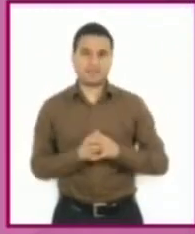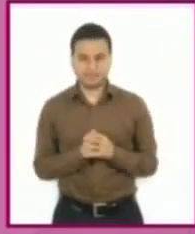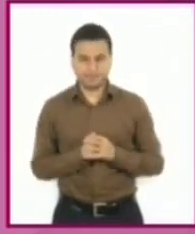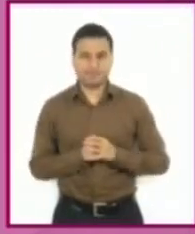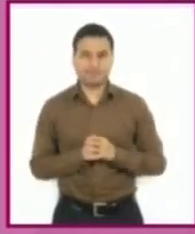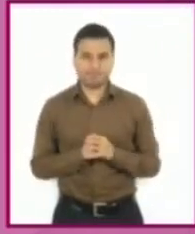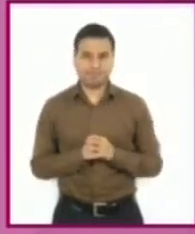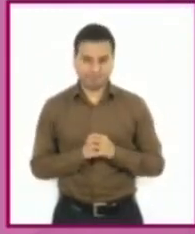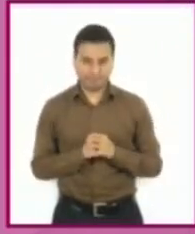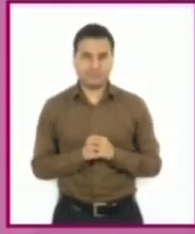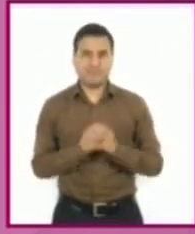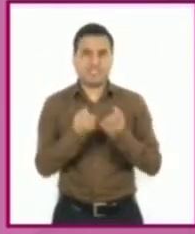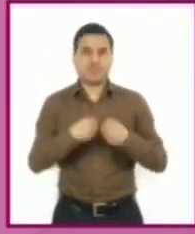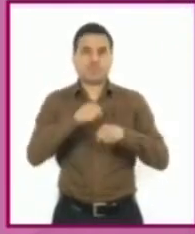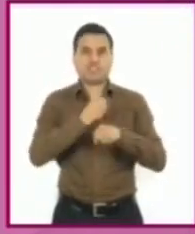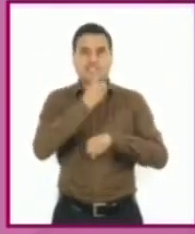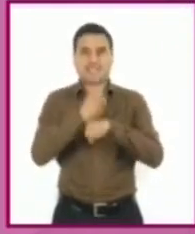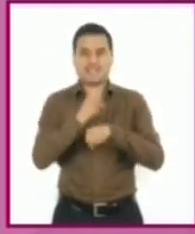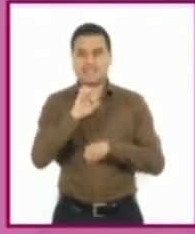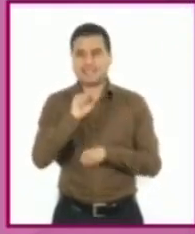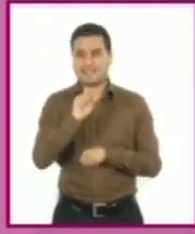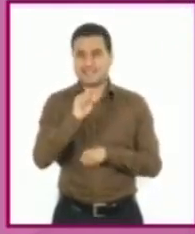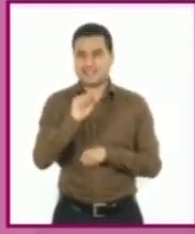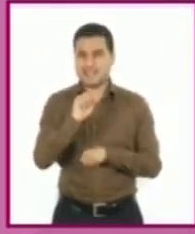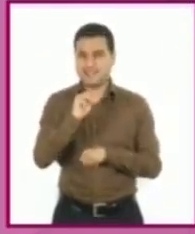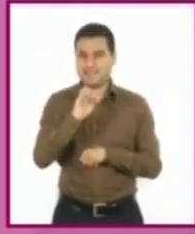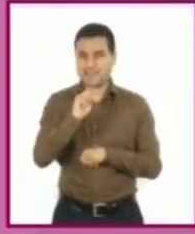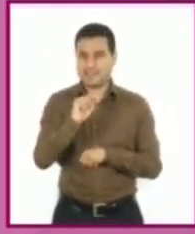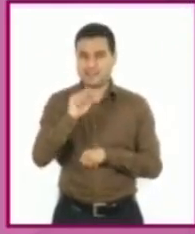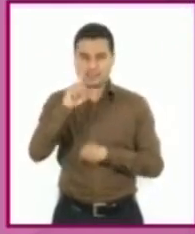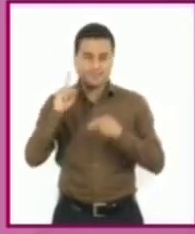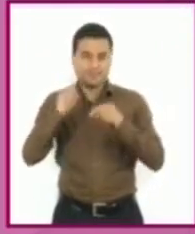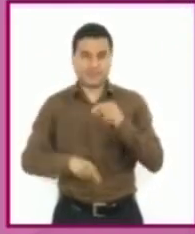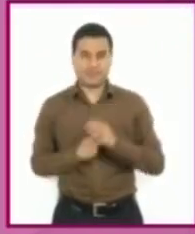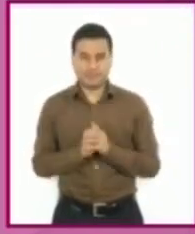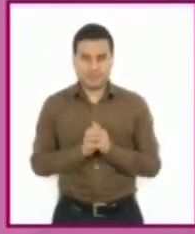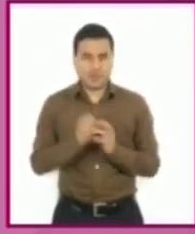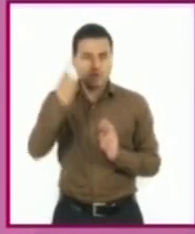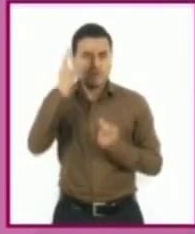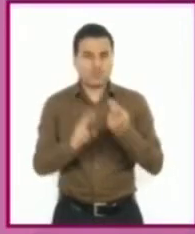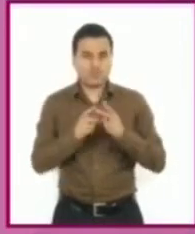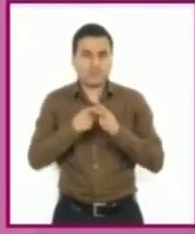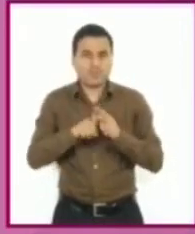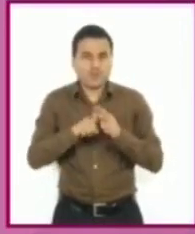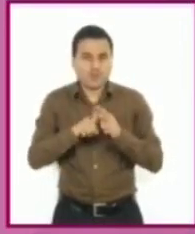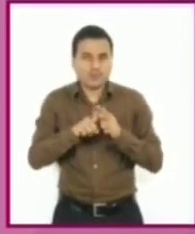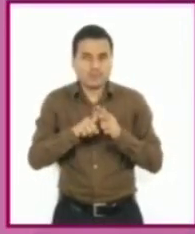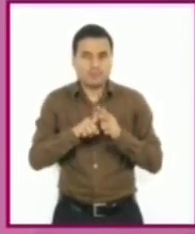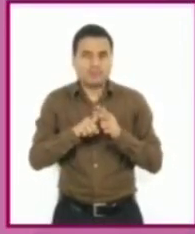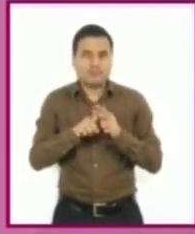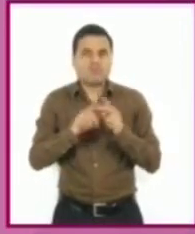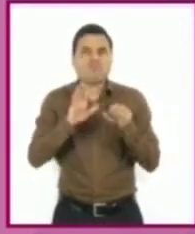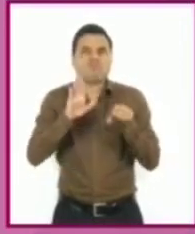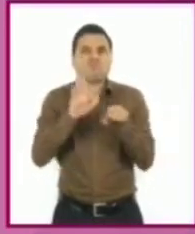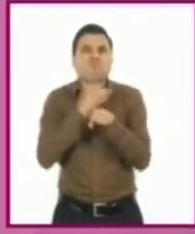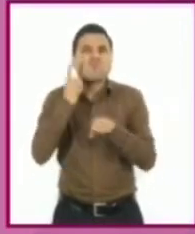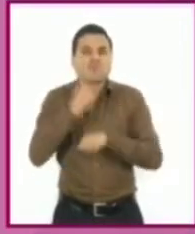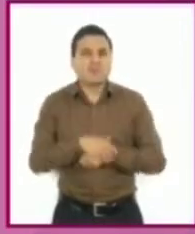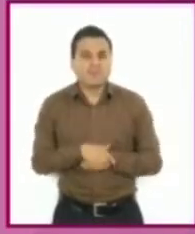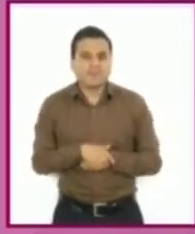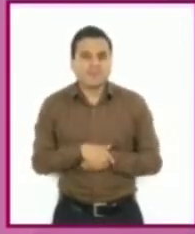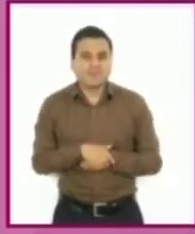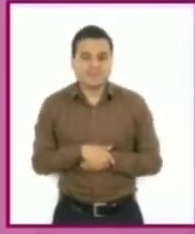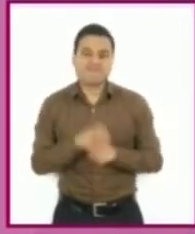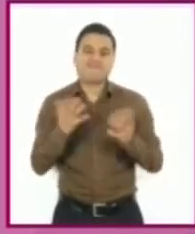estamental. Precisamente, una de las causas que propiciaron la revolución y el fin del régimen absolutista en Francia fue